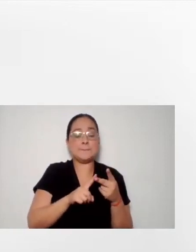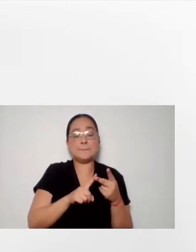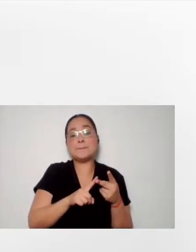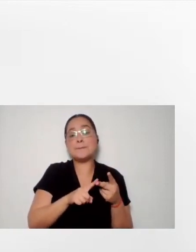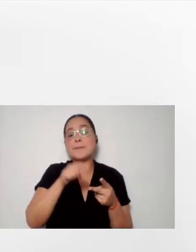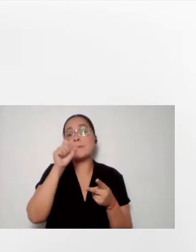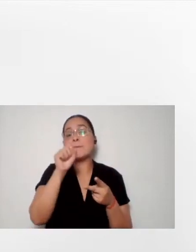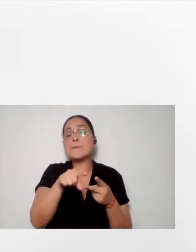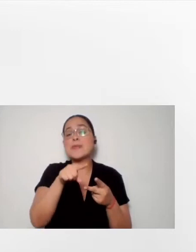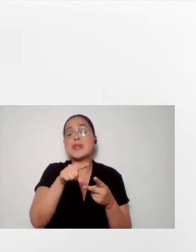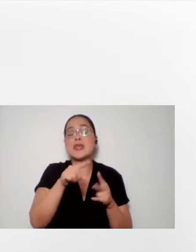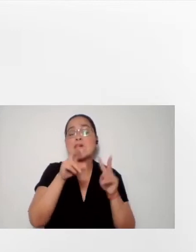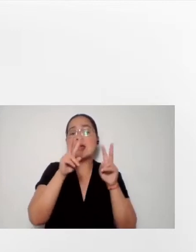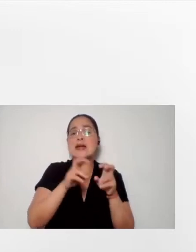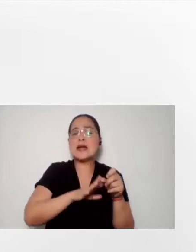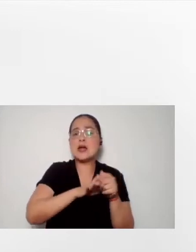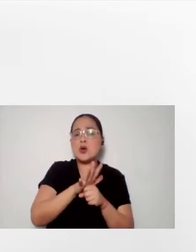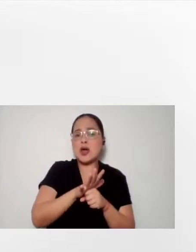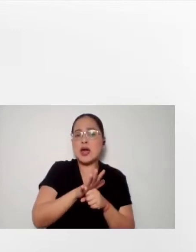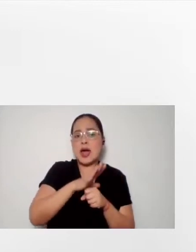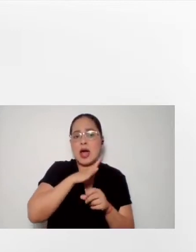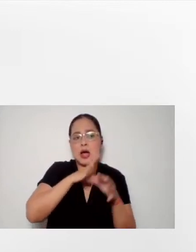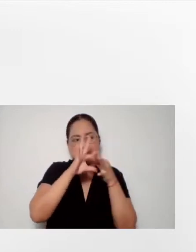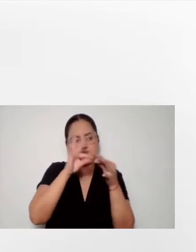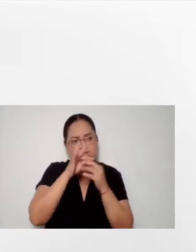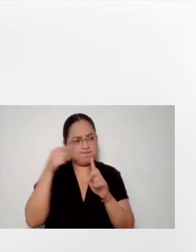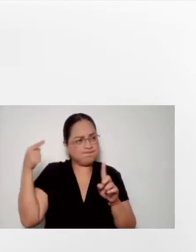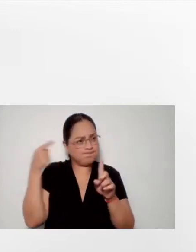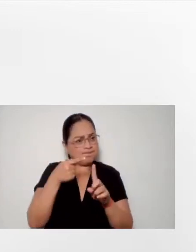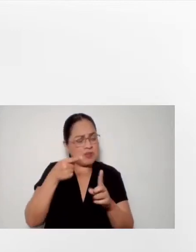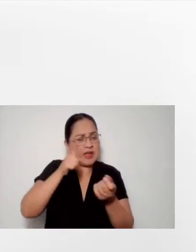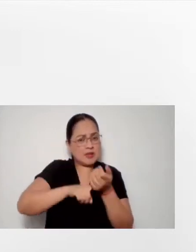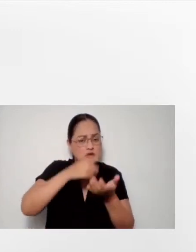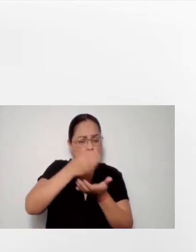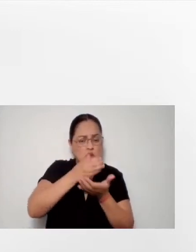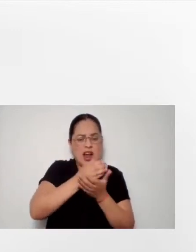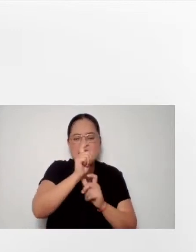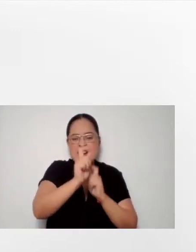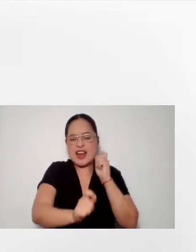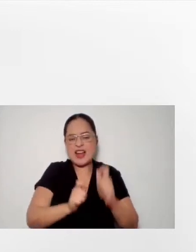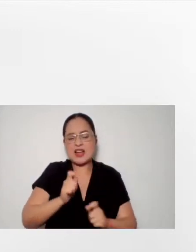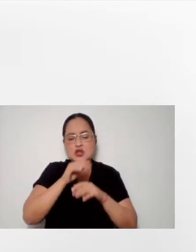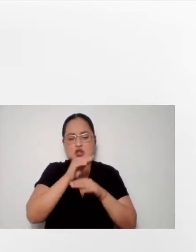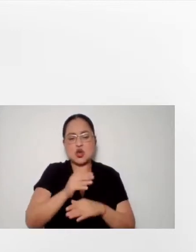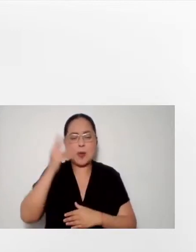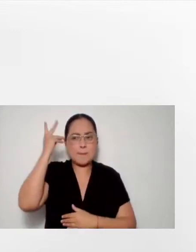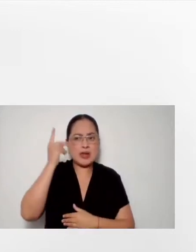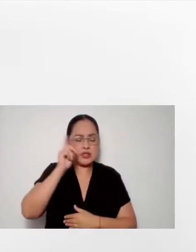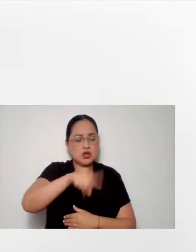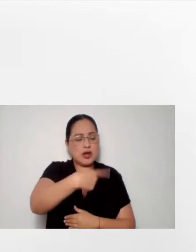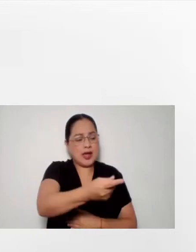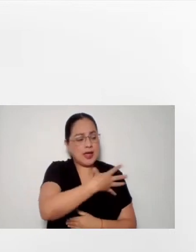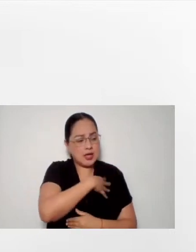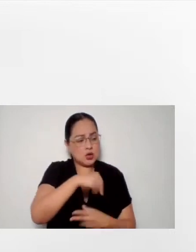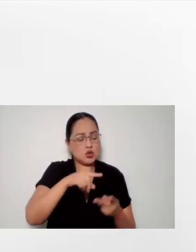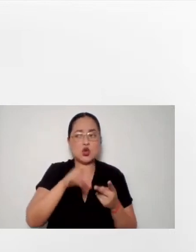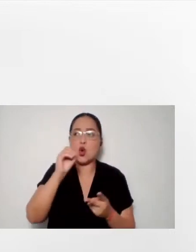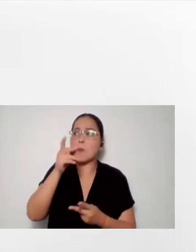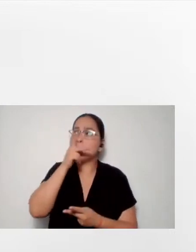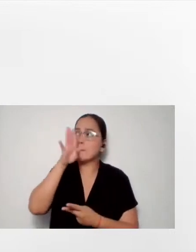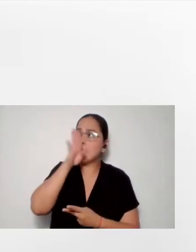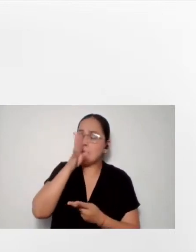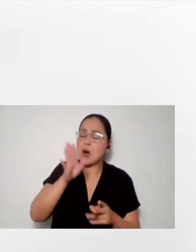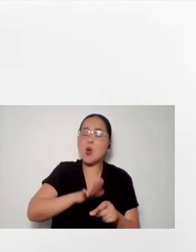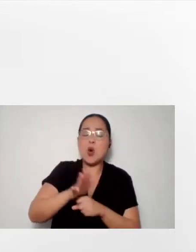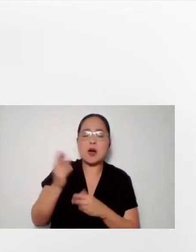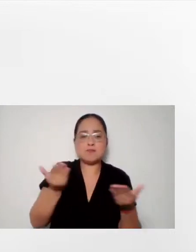será sobre abordar el tema en específico del cuaderno sobre alimentos entre ascendientes y descendientes